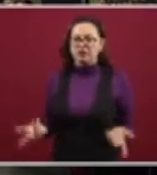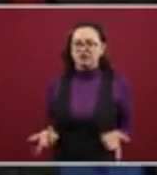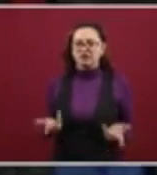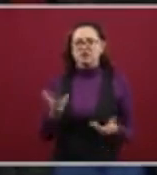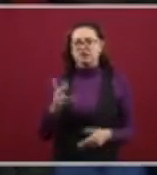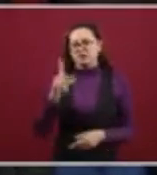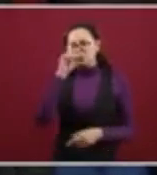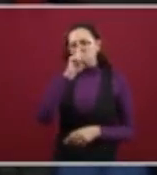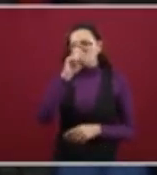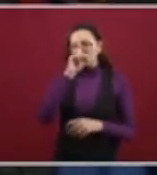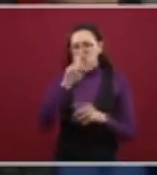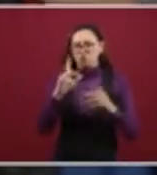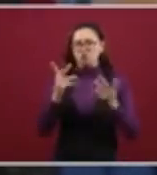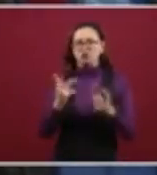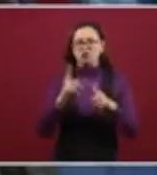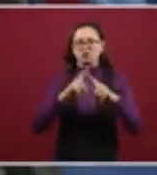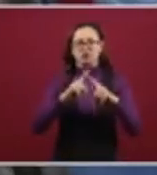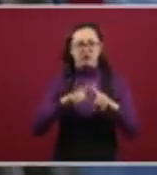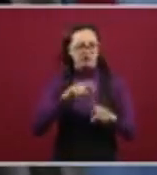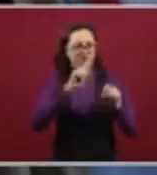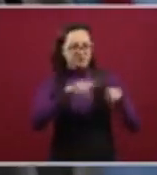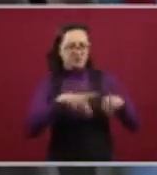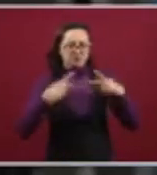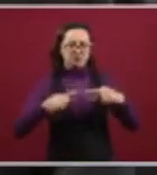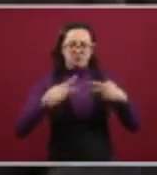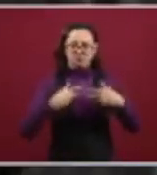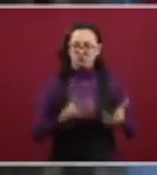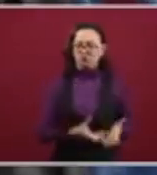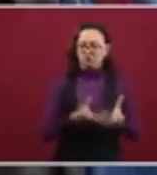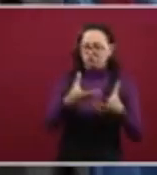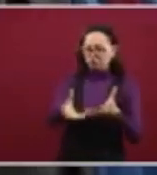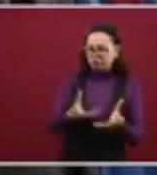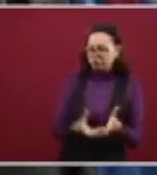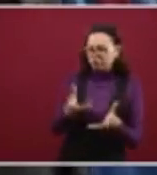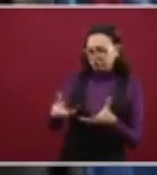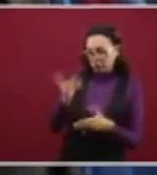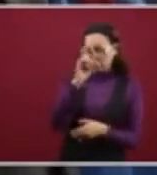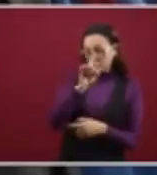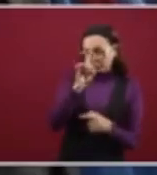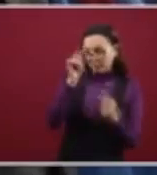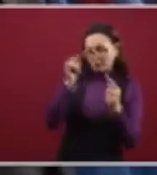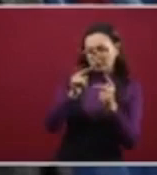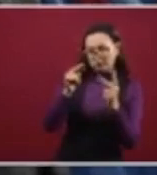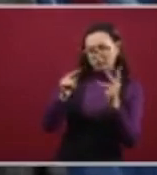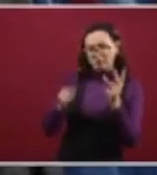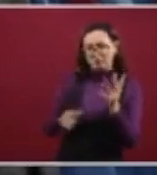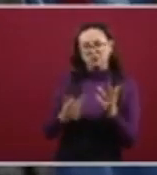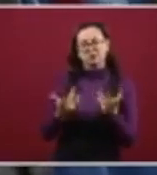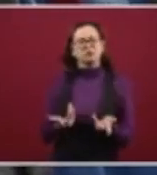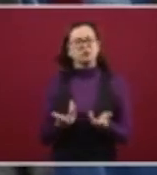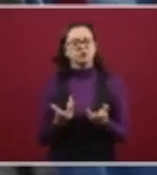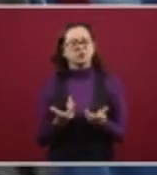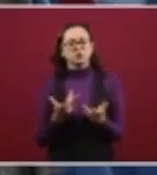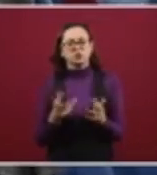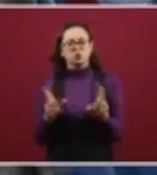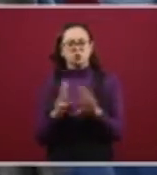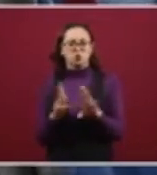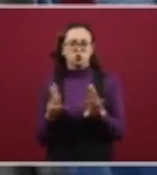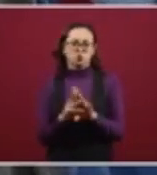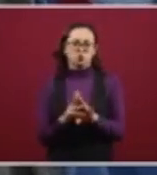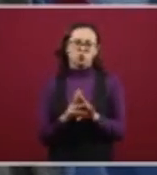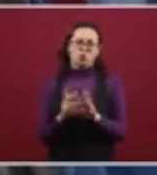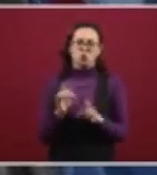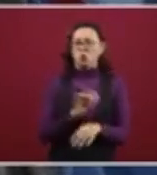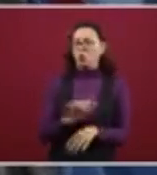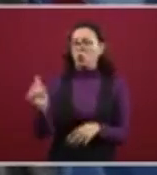casas que lo están entregando y cómo va el programa de contratación de